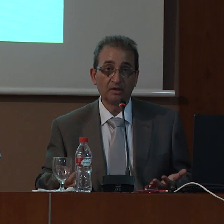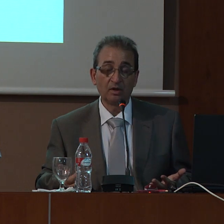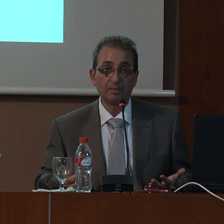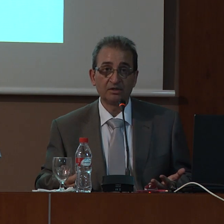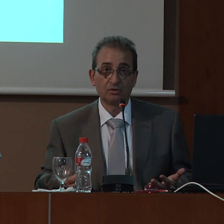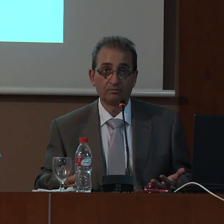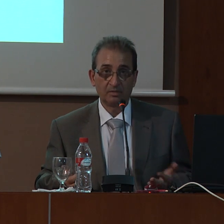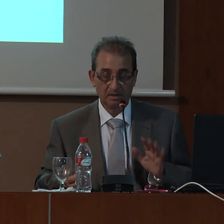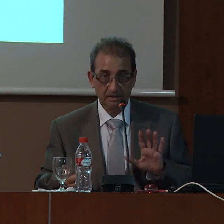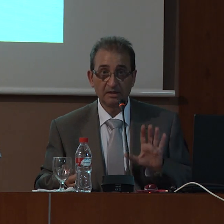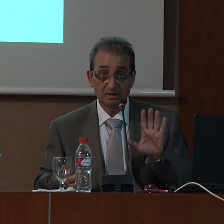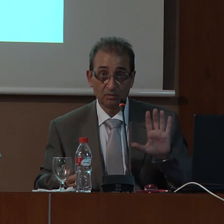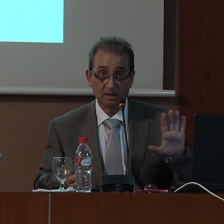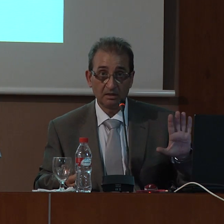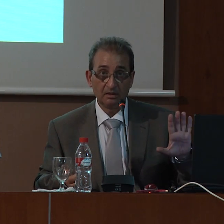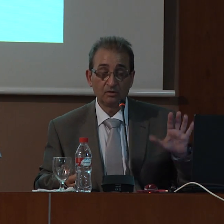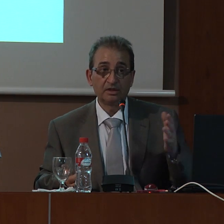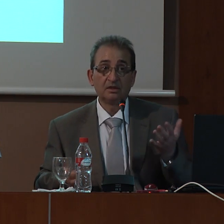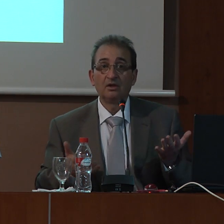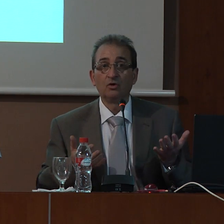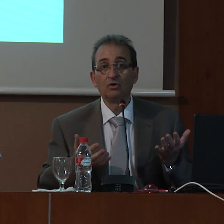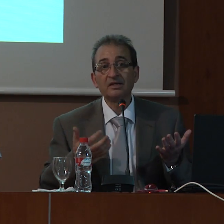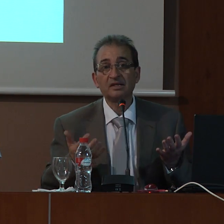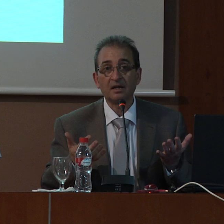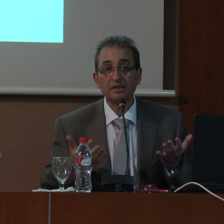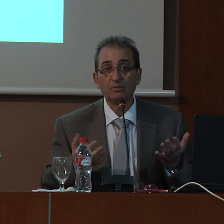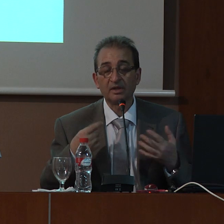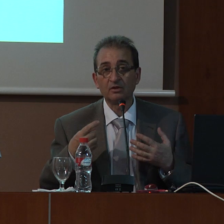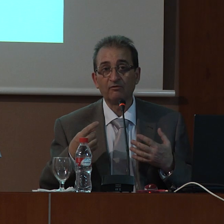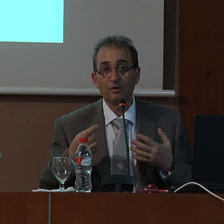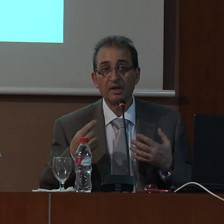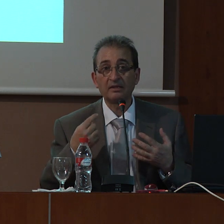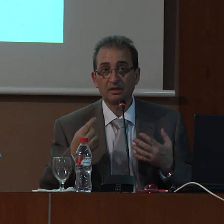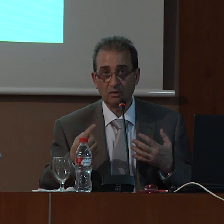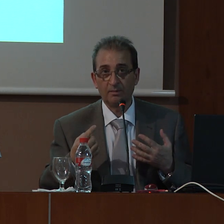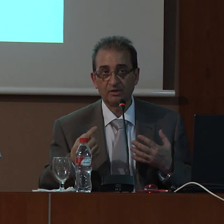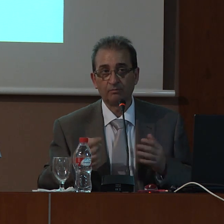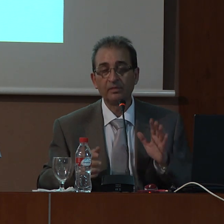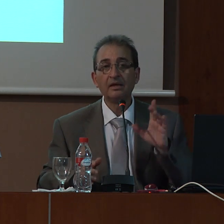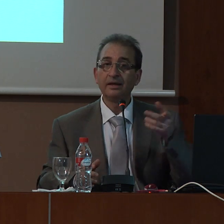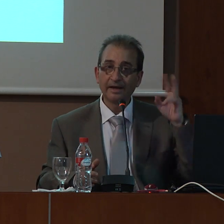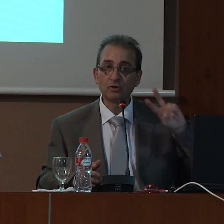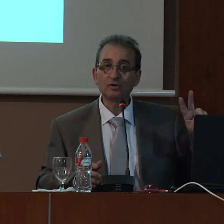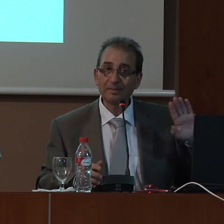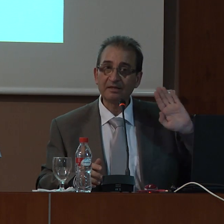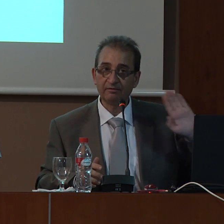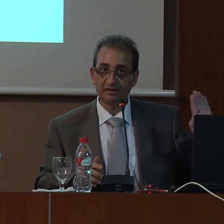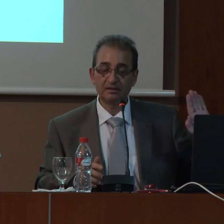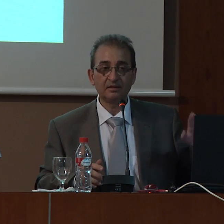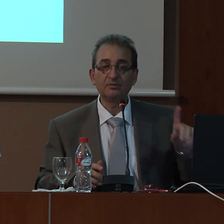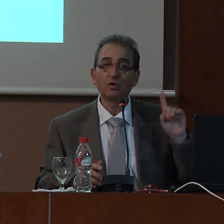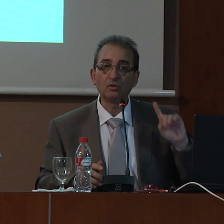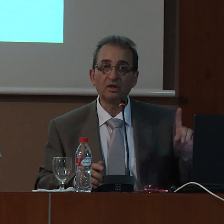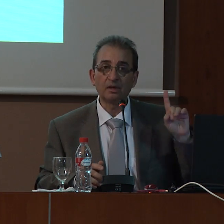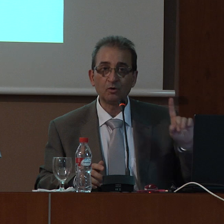y puede tener una depresión. Esa es una. Entonces, no necesariamente un paciente con fibromialgia tiene que tener una depresión. El otro tema